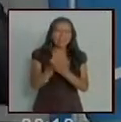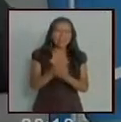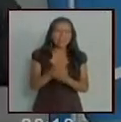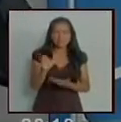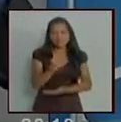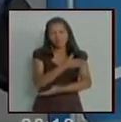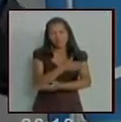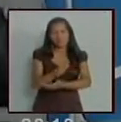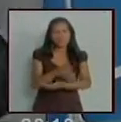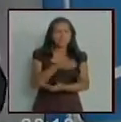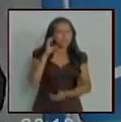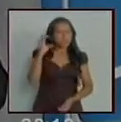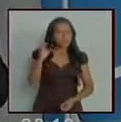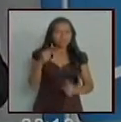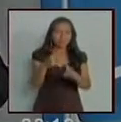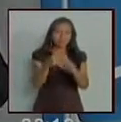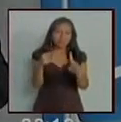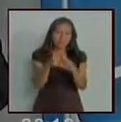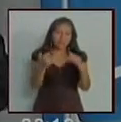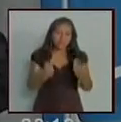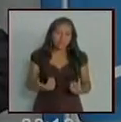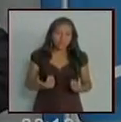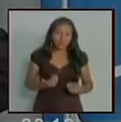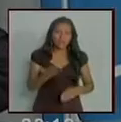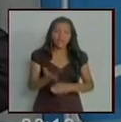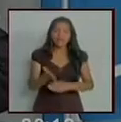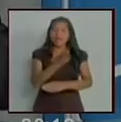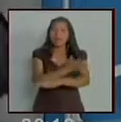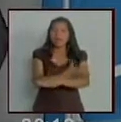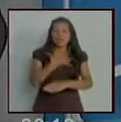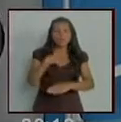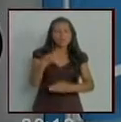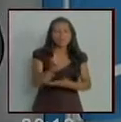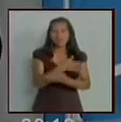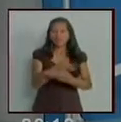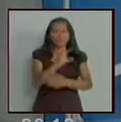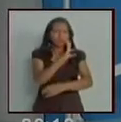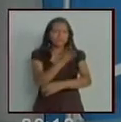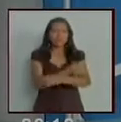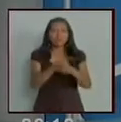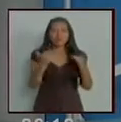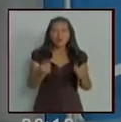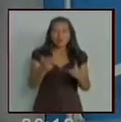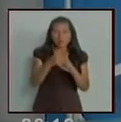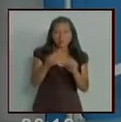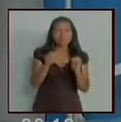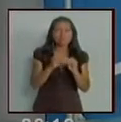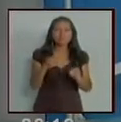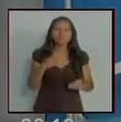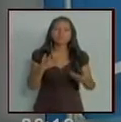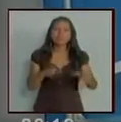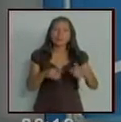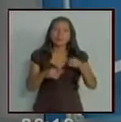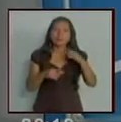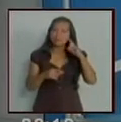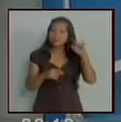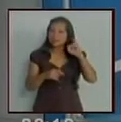música con un volumen moderado ahora, no tanto antes. Yeah. Y de repente en el oído izquierdo comenzaba a